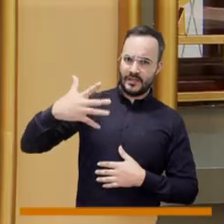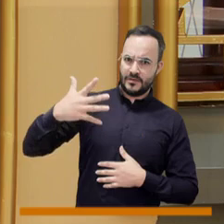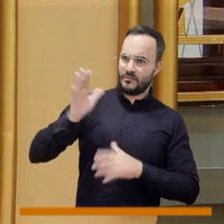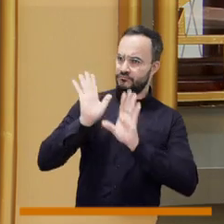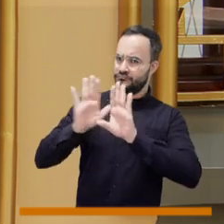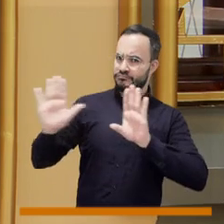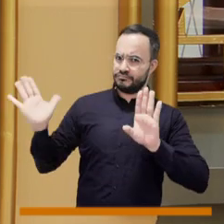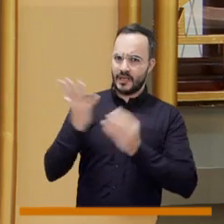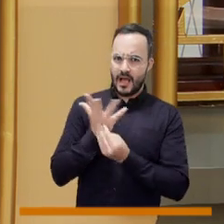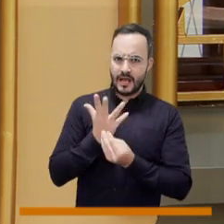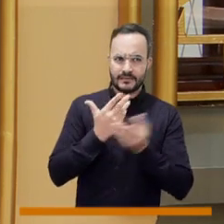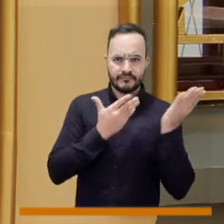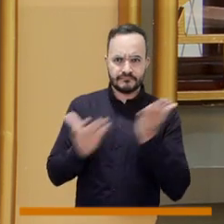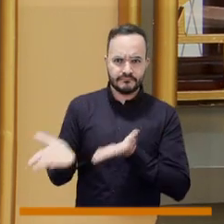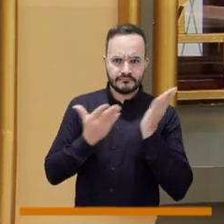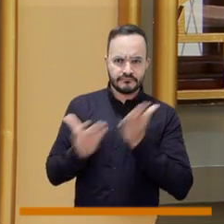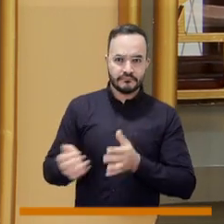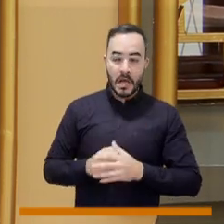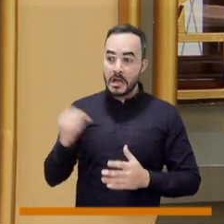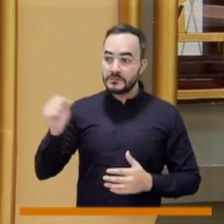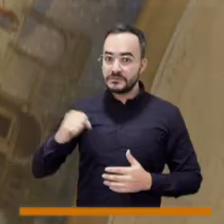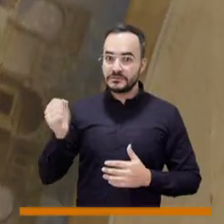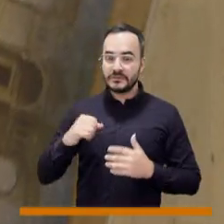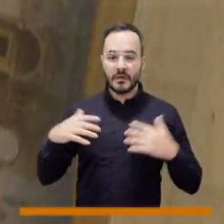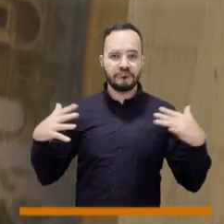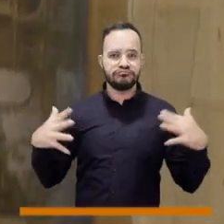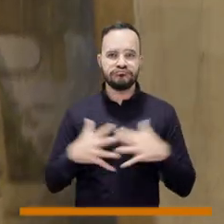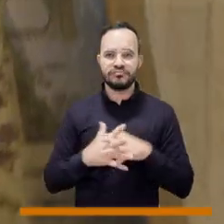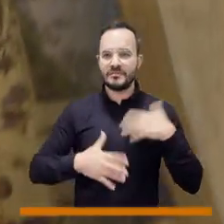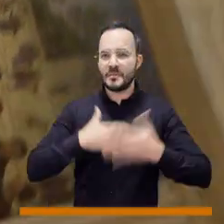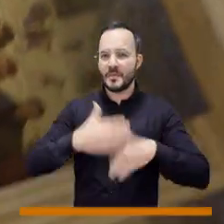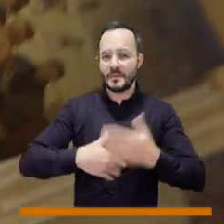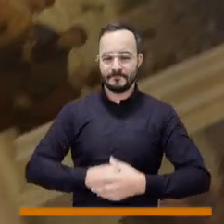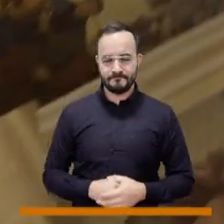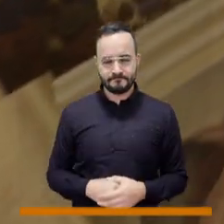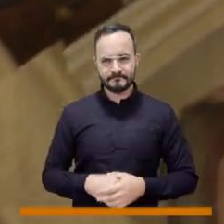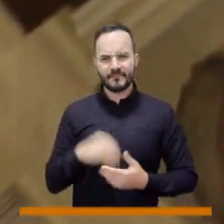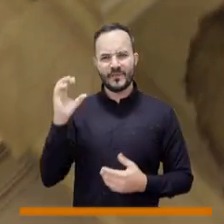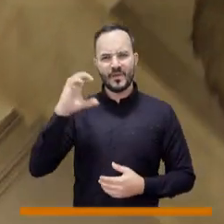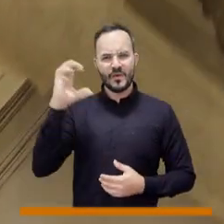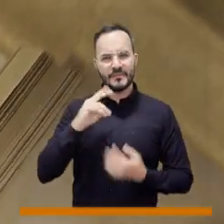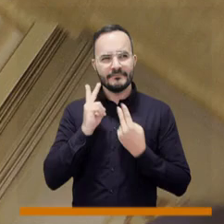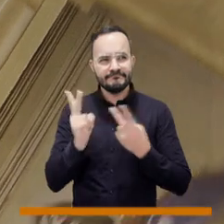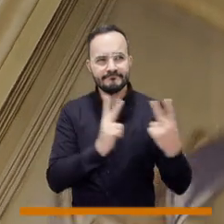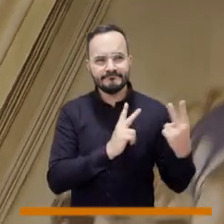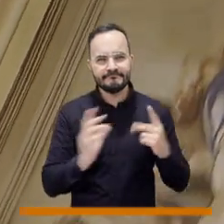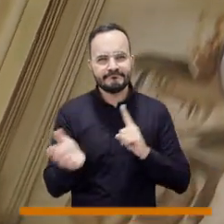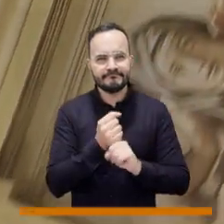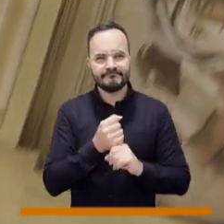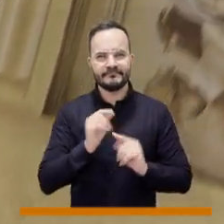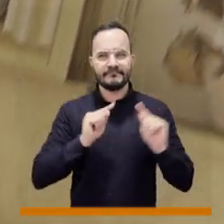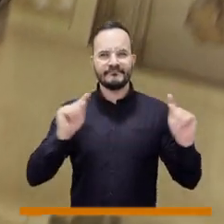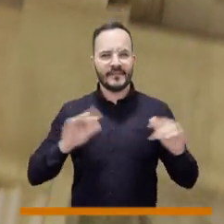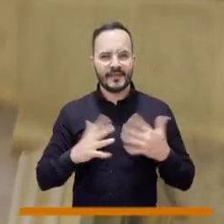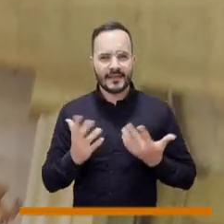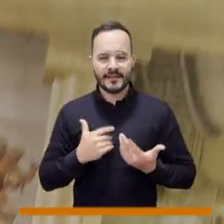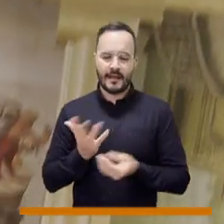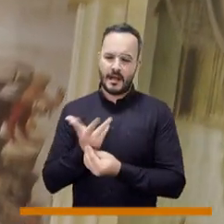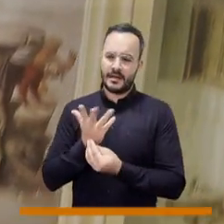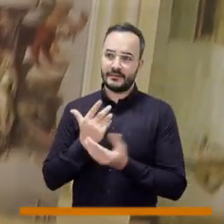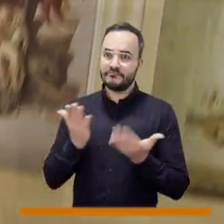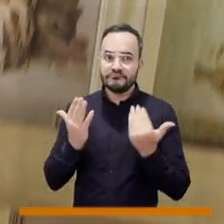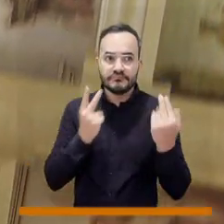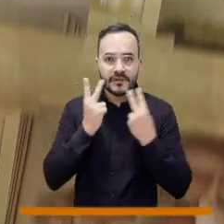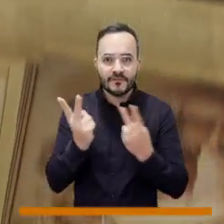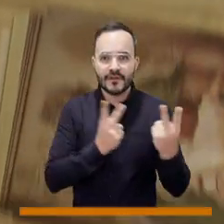idea gustó mucho, arrancamos inmediatamente. Uno de los procesos que tenemos en Colombia es la falta de espacios, sobre todo para el arte